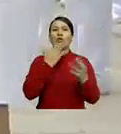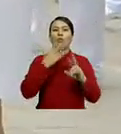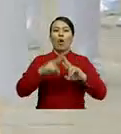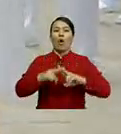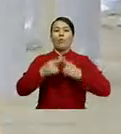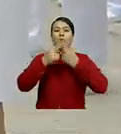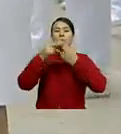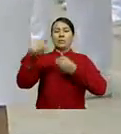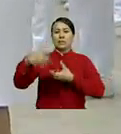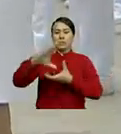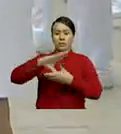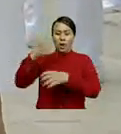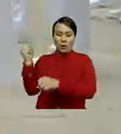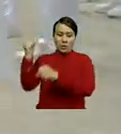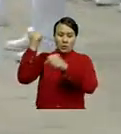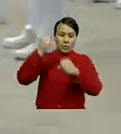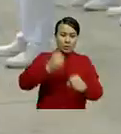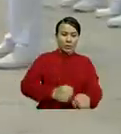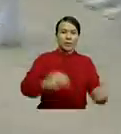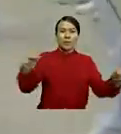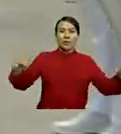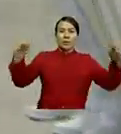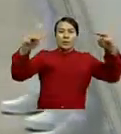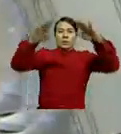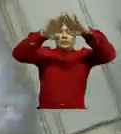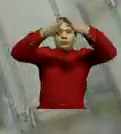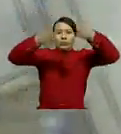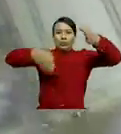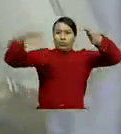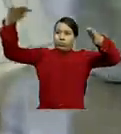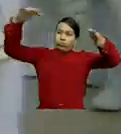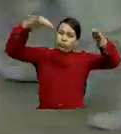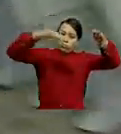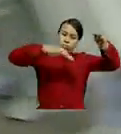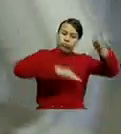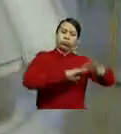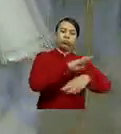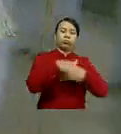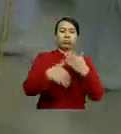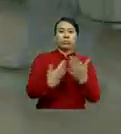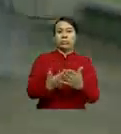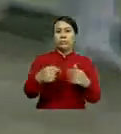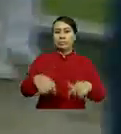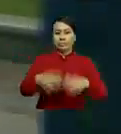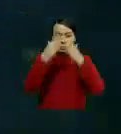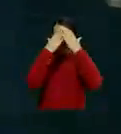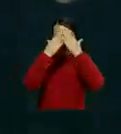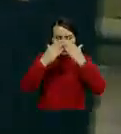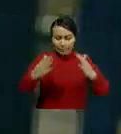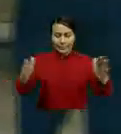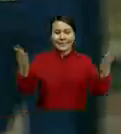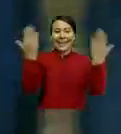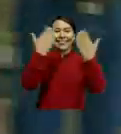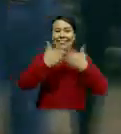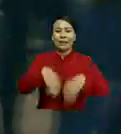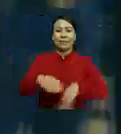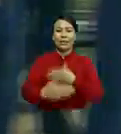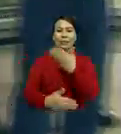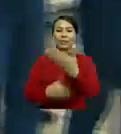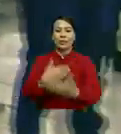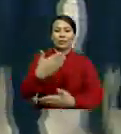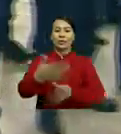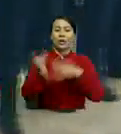ciudad. Desde el cerro, también aquí a pocos metros, el cerro Santa Ana, donde culminó ya el proceso de